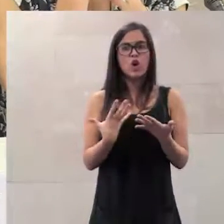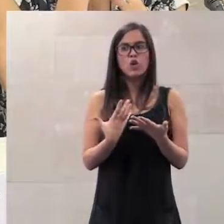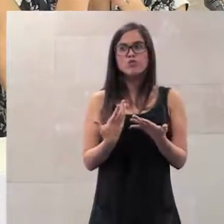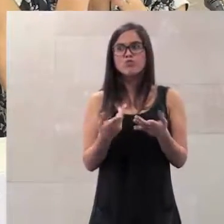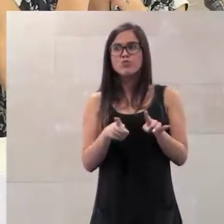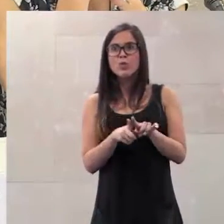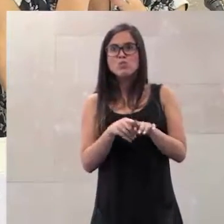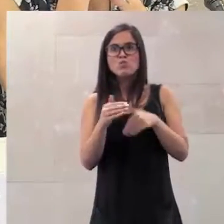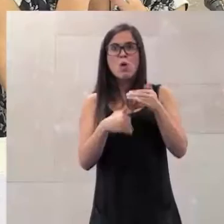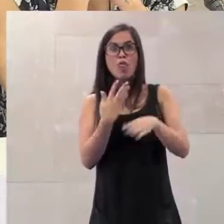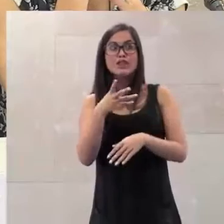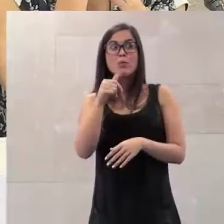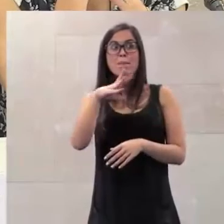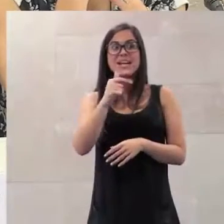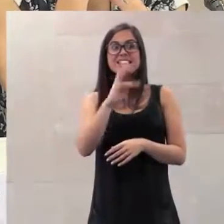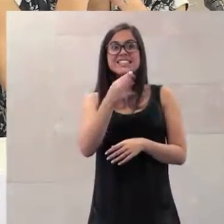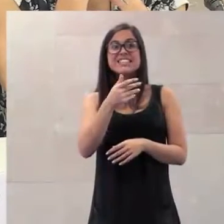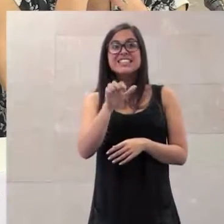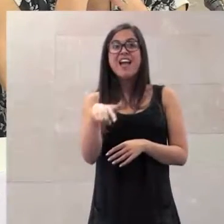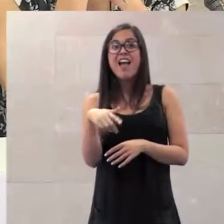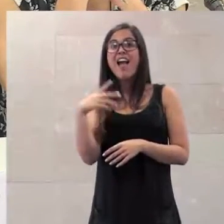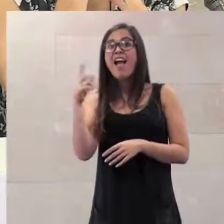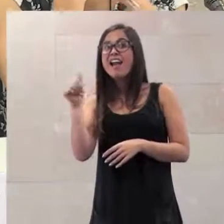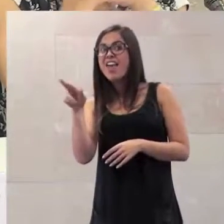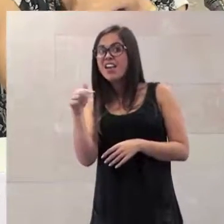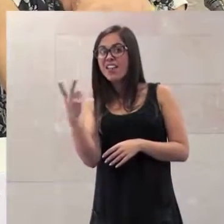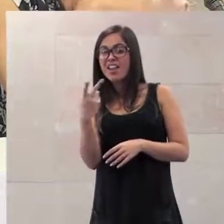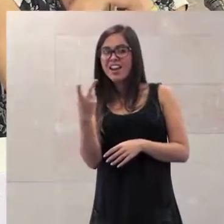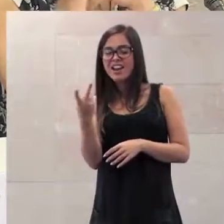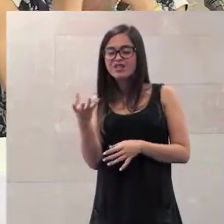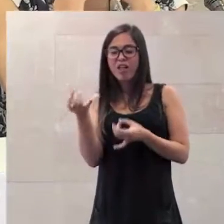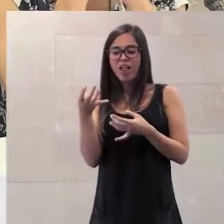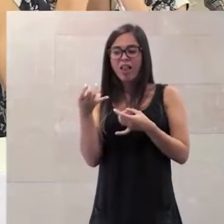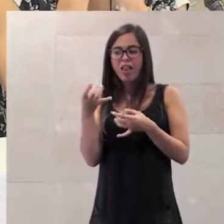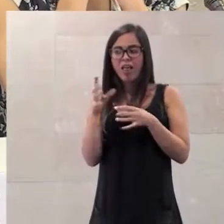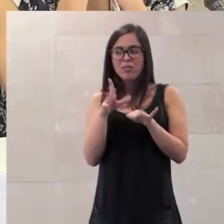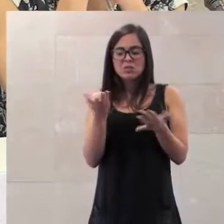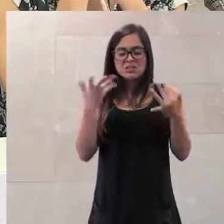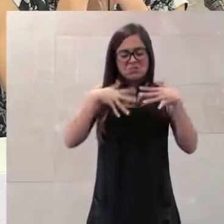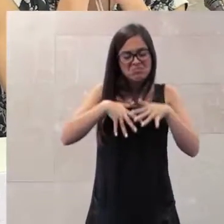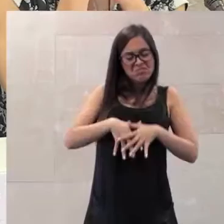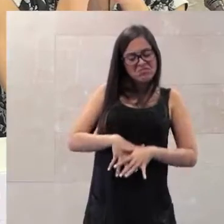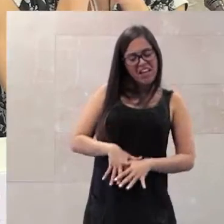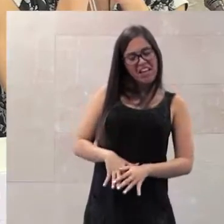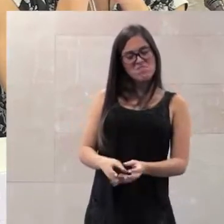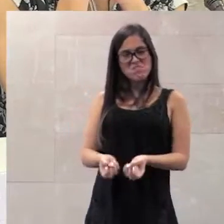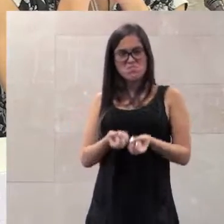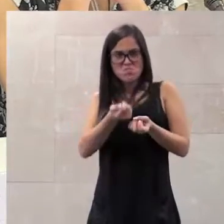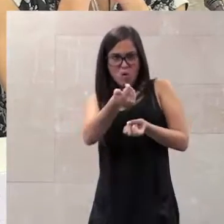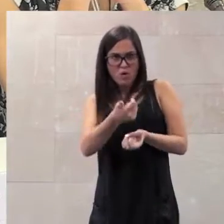procesos que Merche y Leire nos traían, ¿no?, a la mesa. Y luego, bueno, sobre